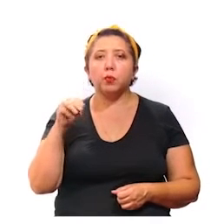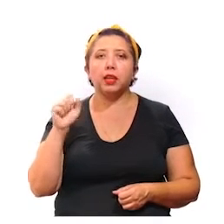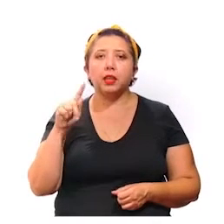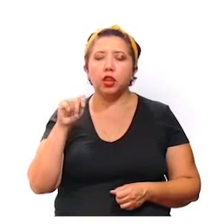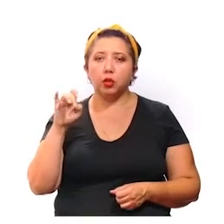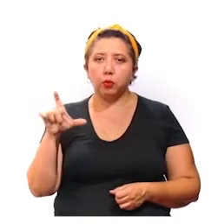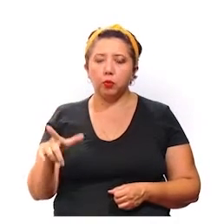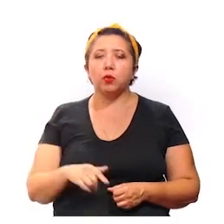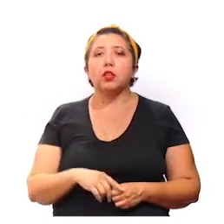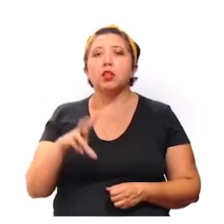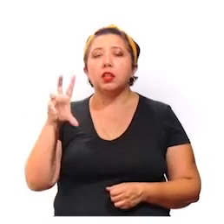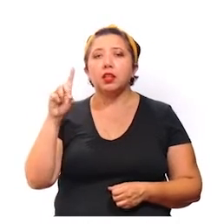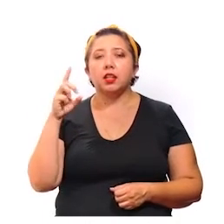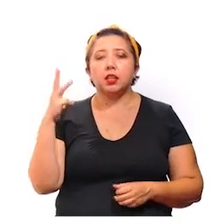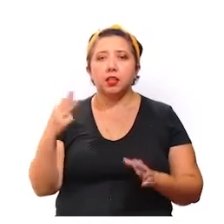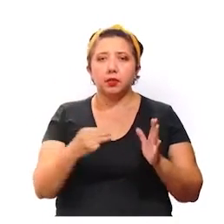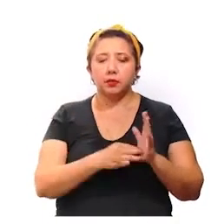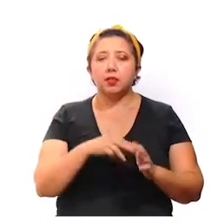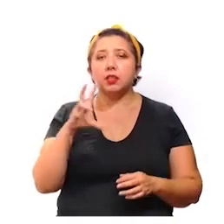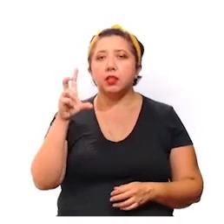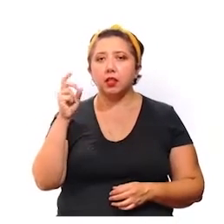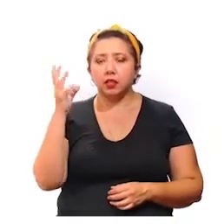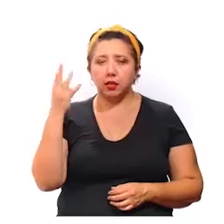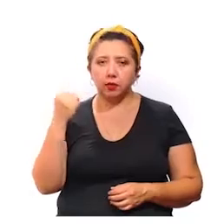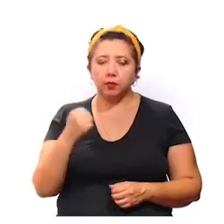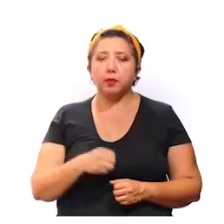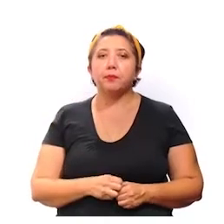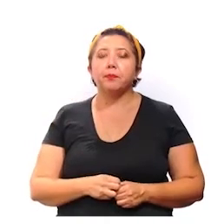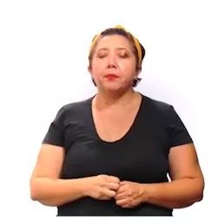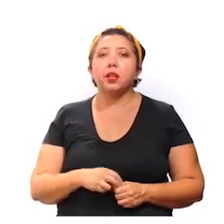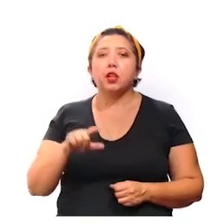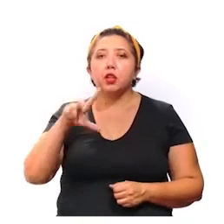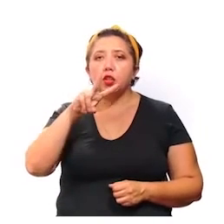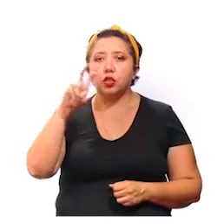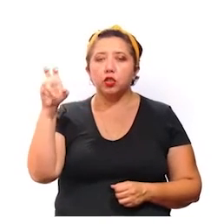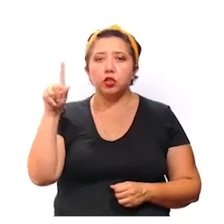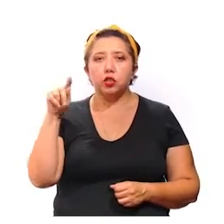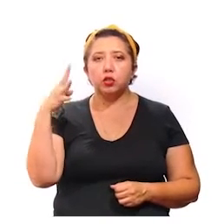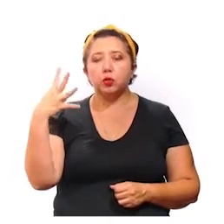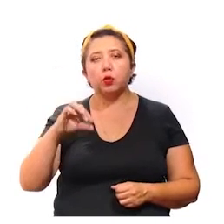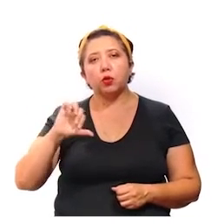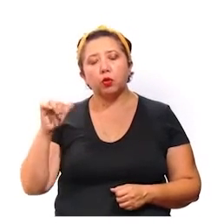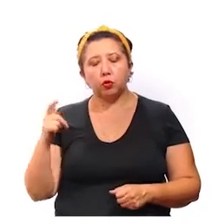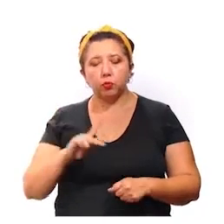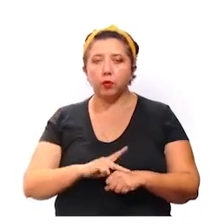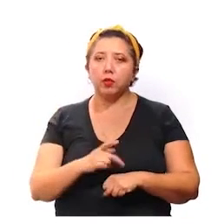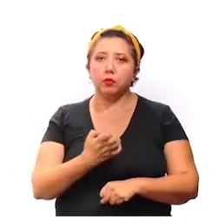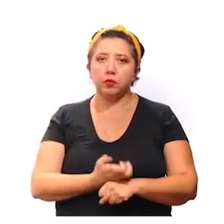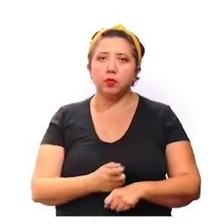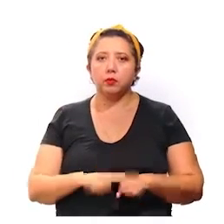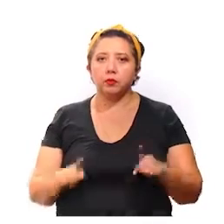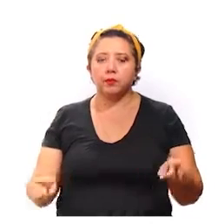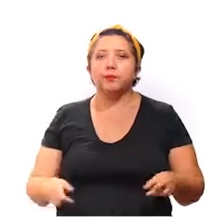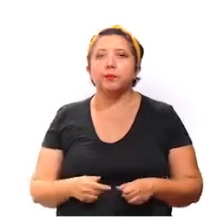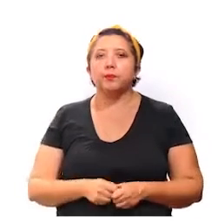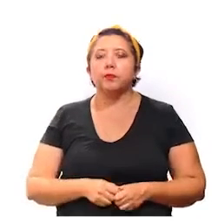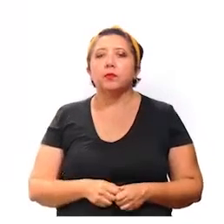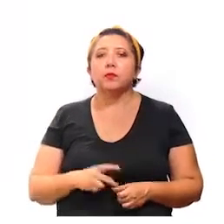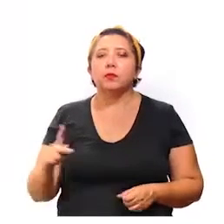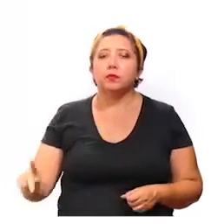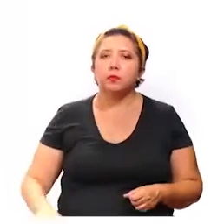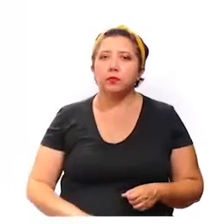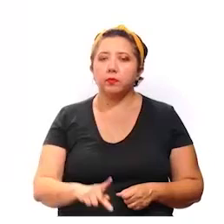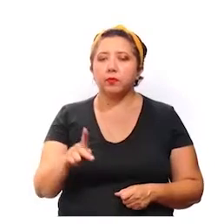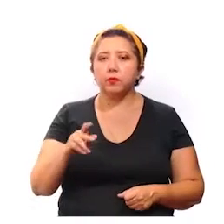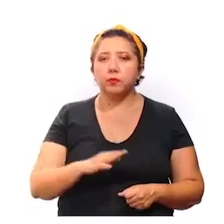Ticul. De los 33.039 casos positivos, 274 son de otro país u otro estado. Los